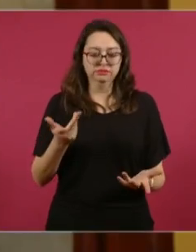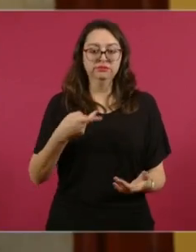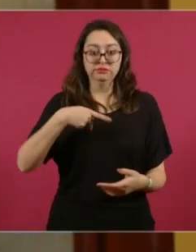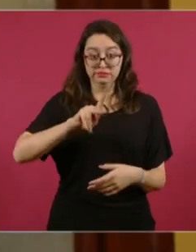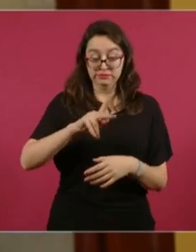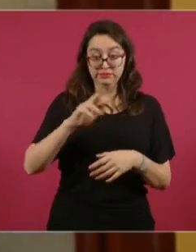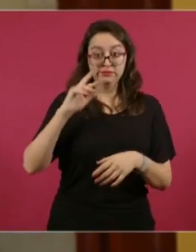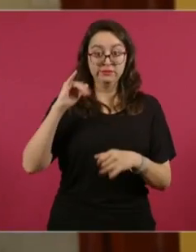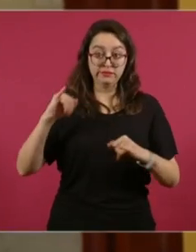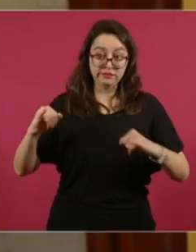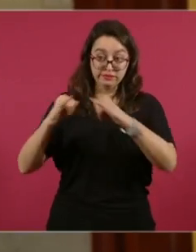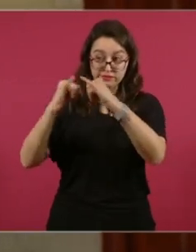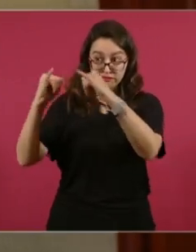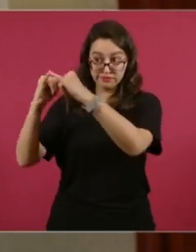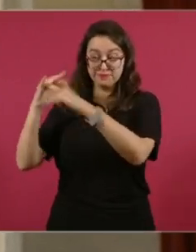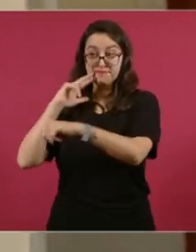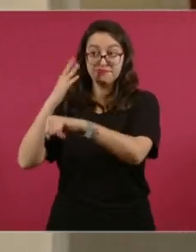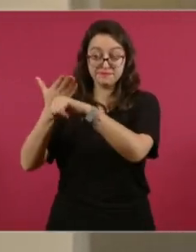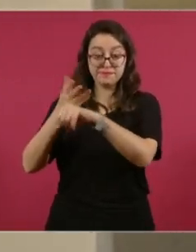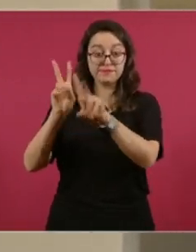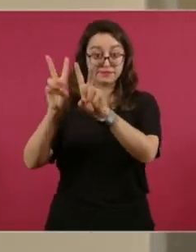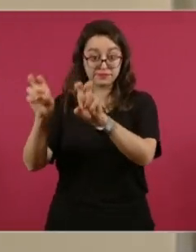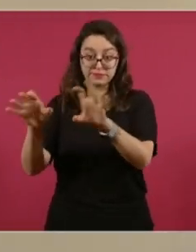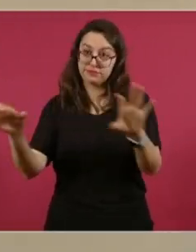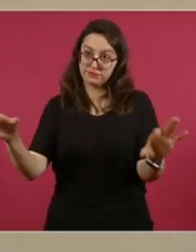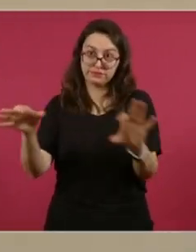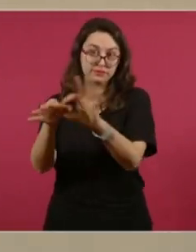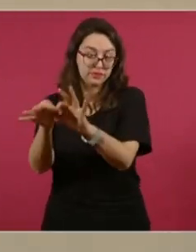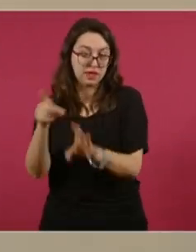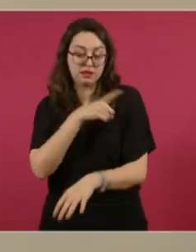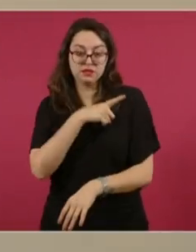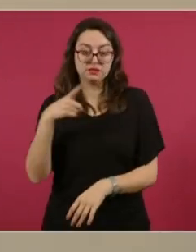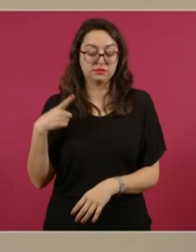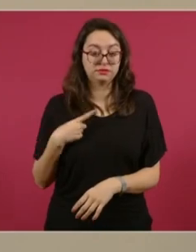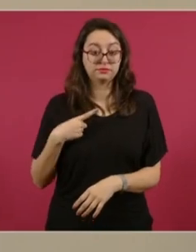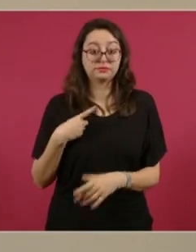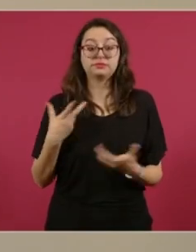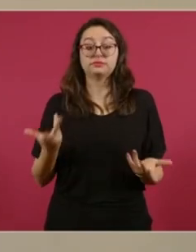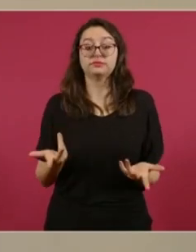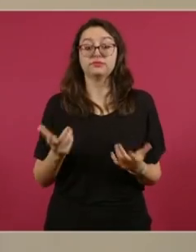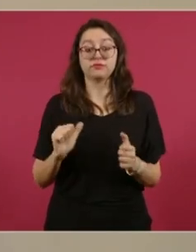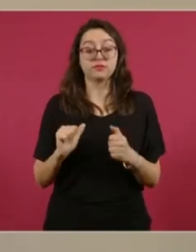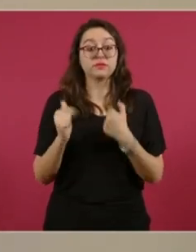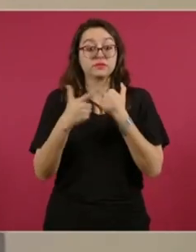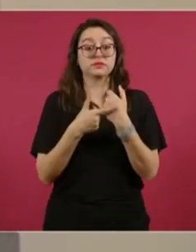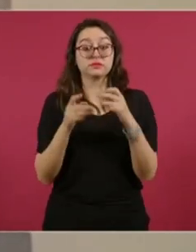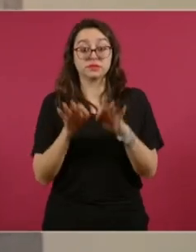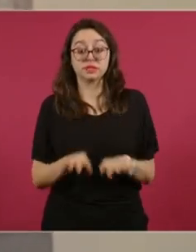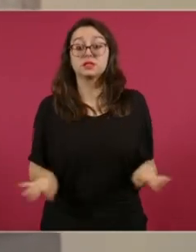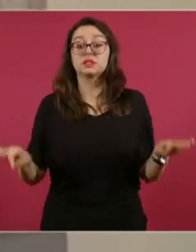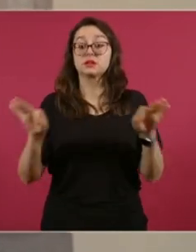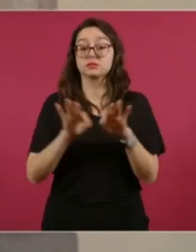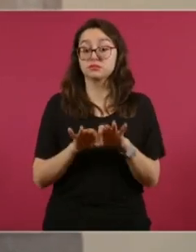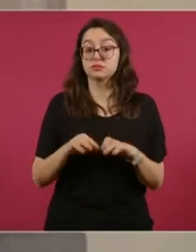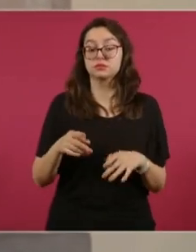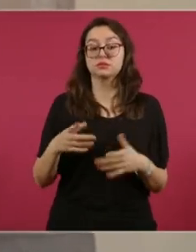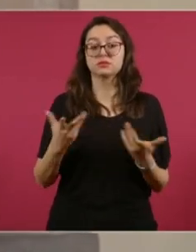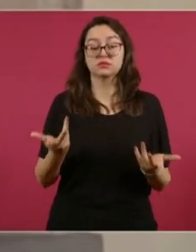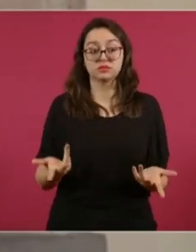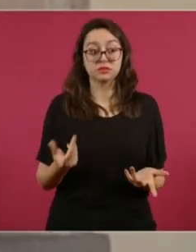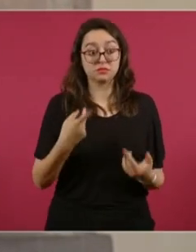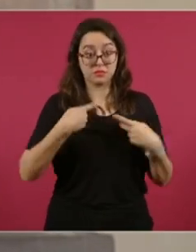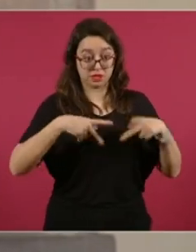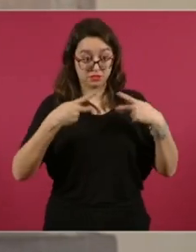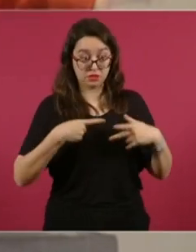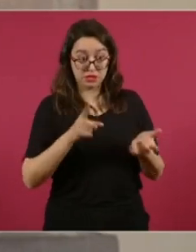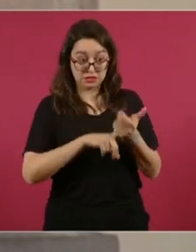hoy responsables. Y algo importante, porque ha sido también producto de desinformación, todo ello